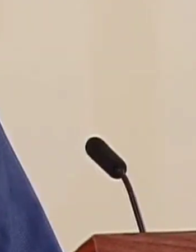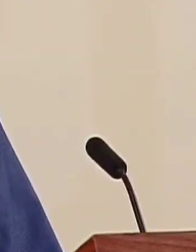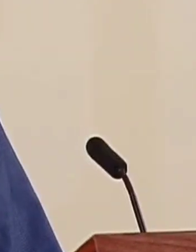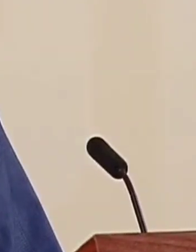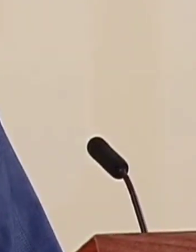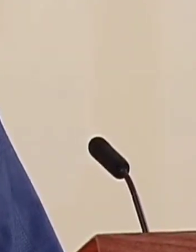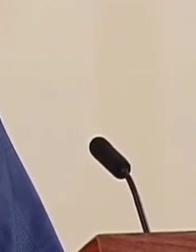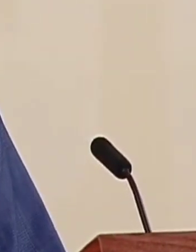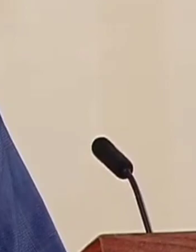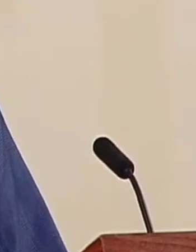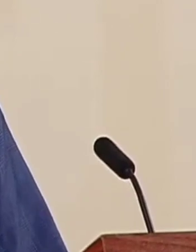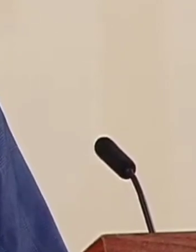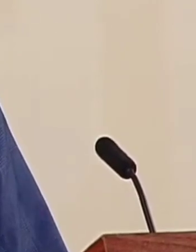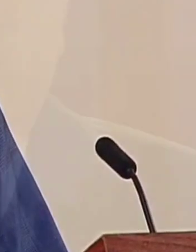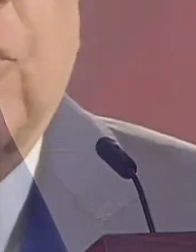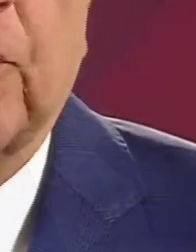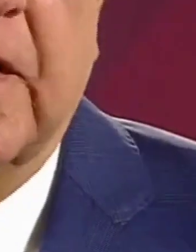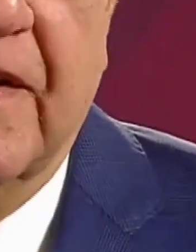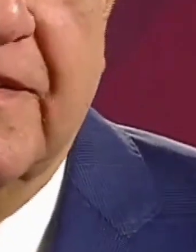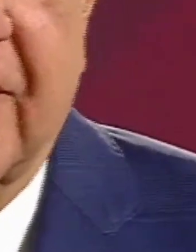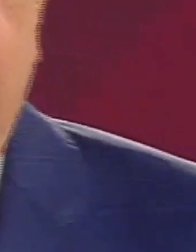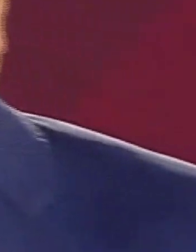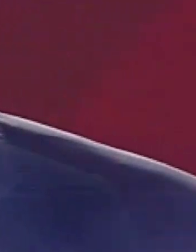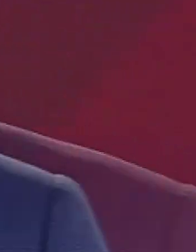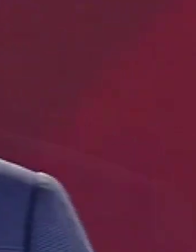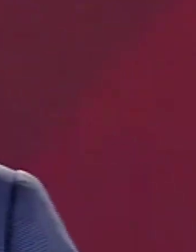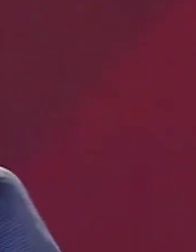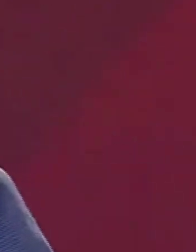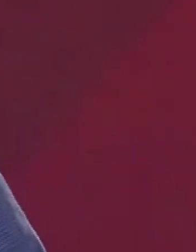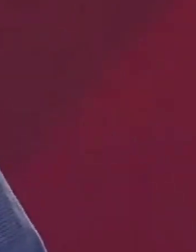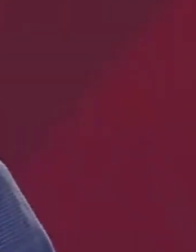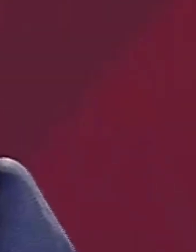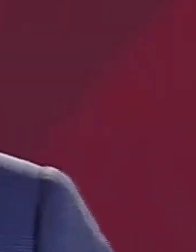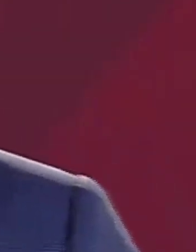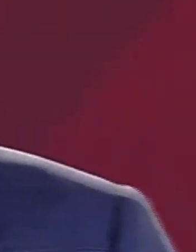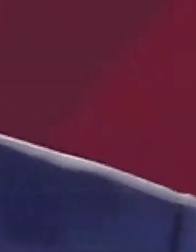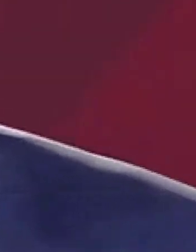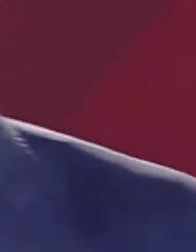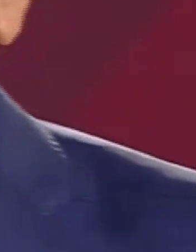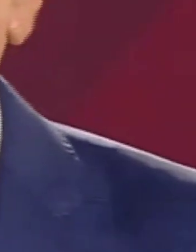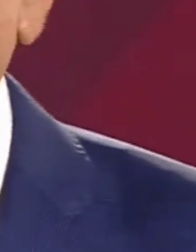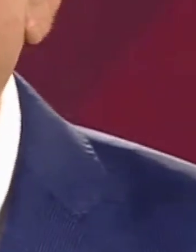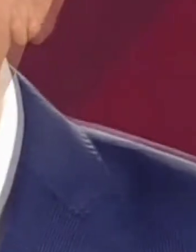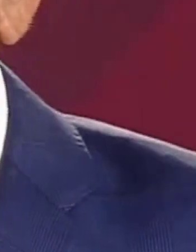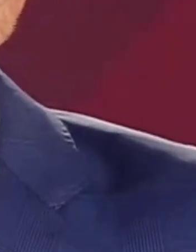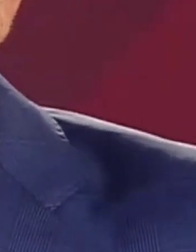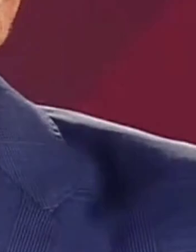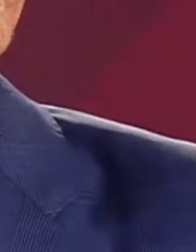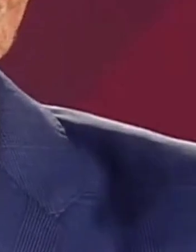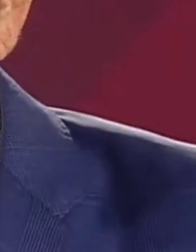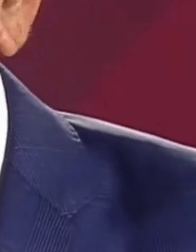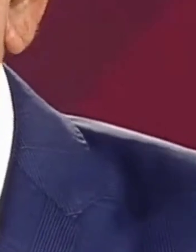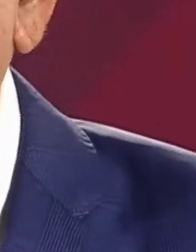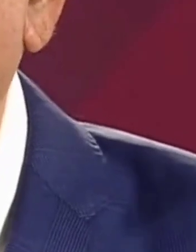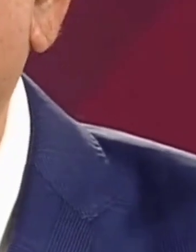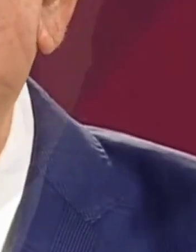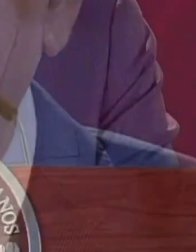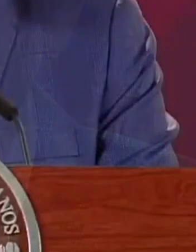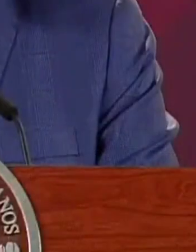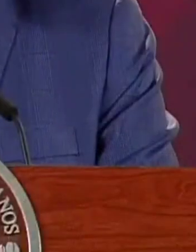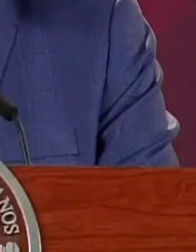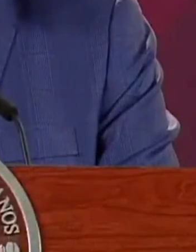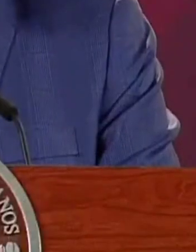tenemos ese problema, no nos va a alcanzar ese problema, no es igual que en otros